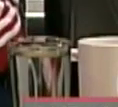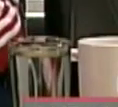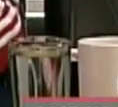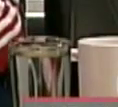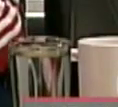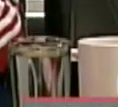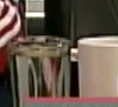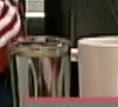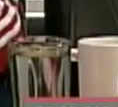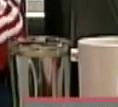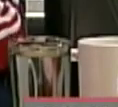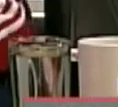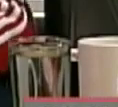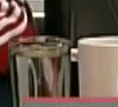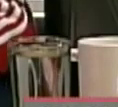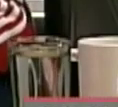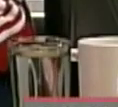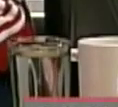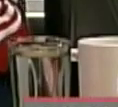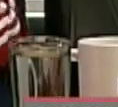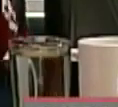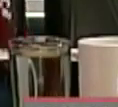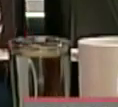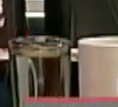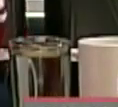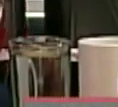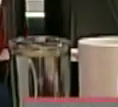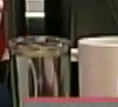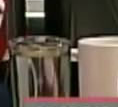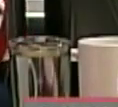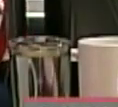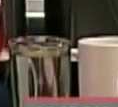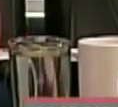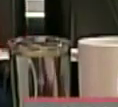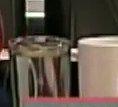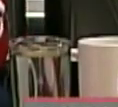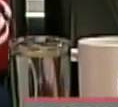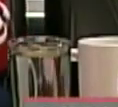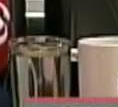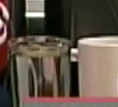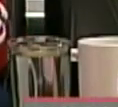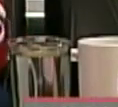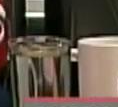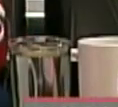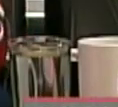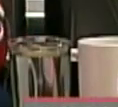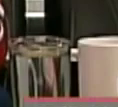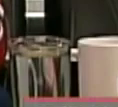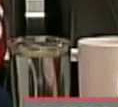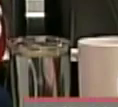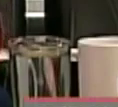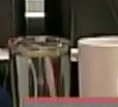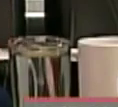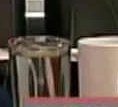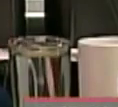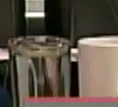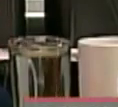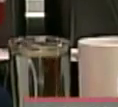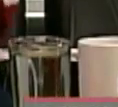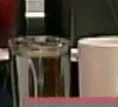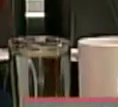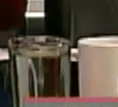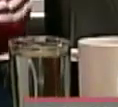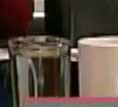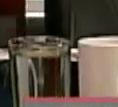semana. ¿Cuánta plata se tiene que recoger para garantizar la estabilidad del